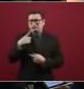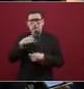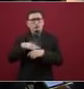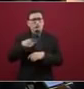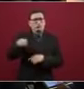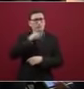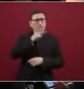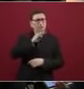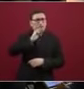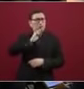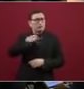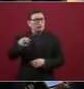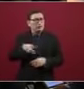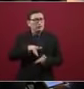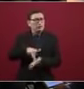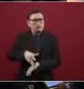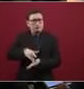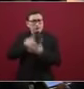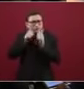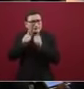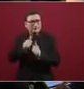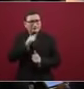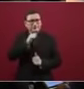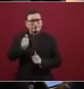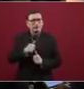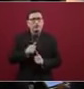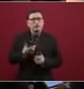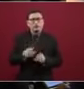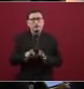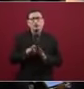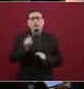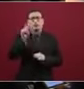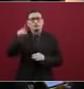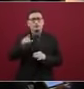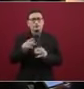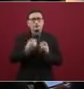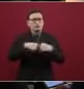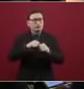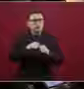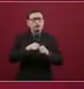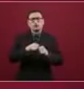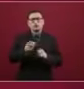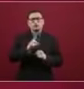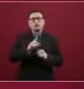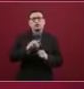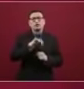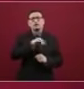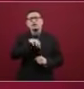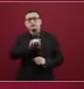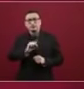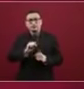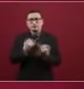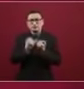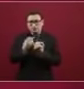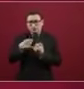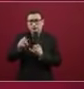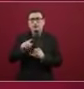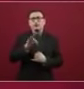padres de familia de que no se les está atendiendo, no en el IMSS, que eso ya se corrigió, sino de parte de la Fiscalía General de la